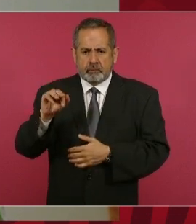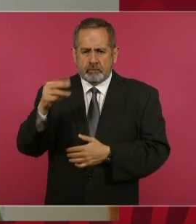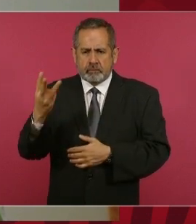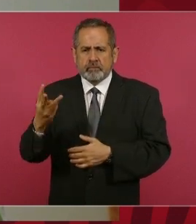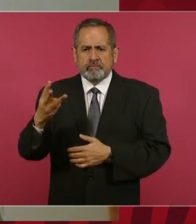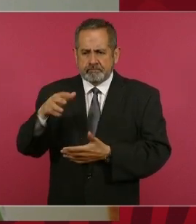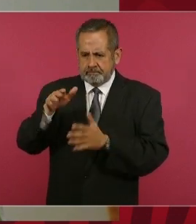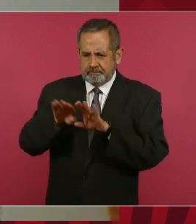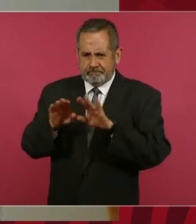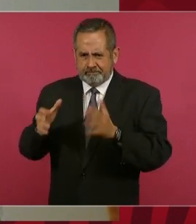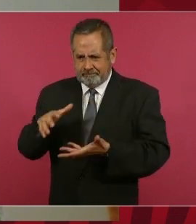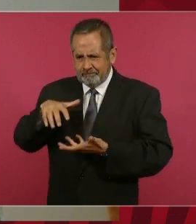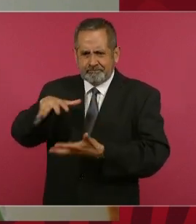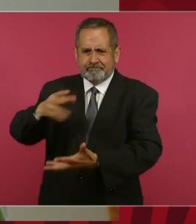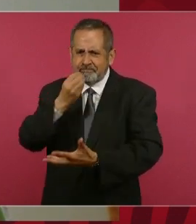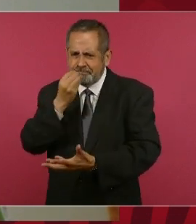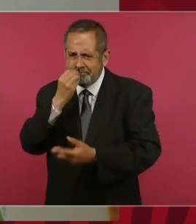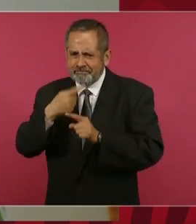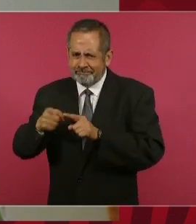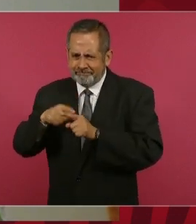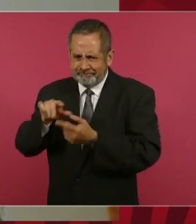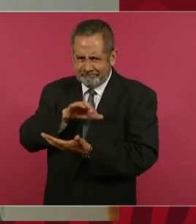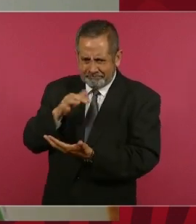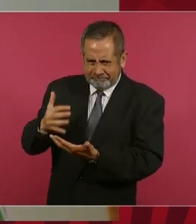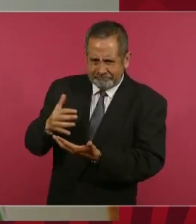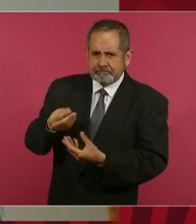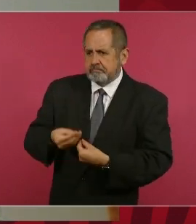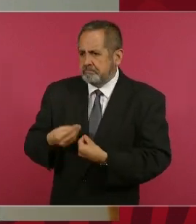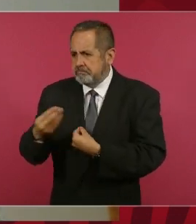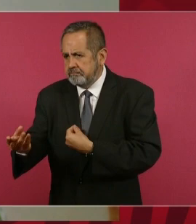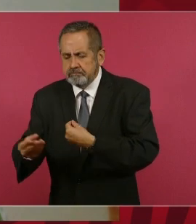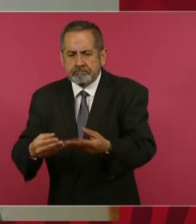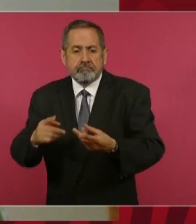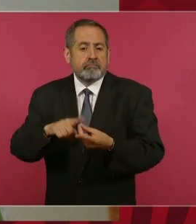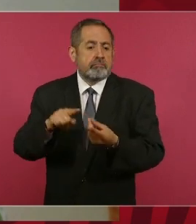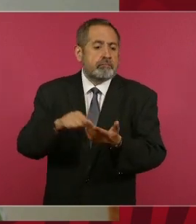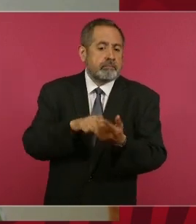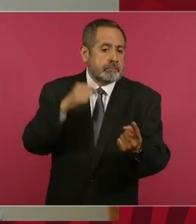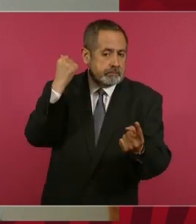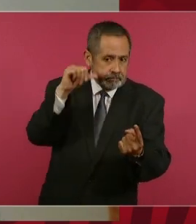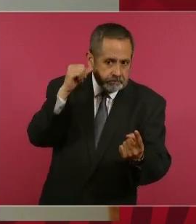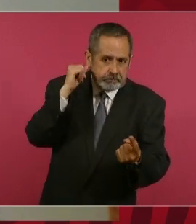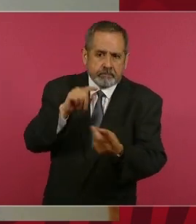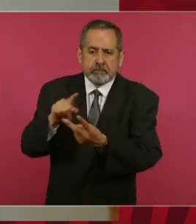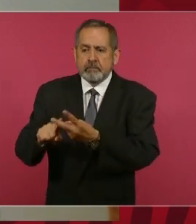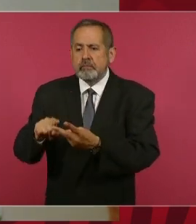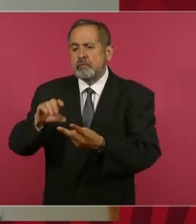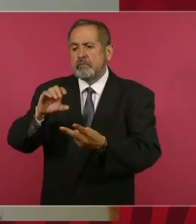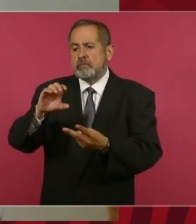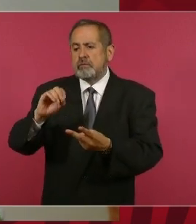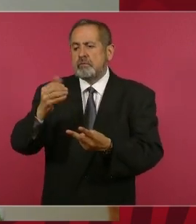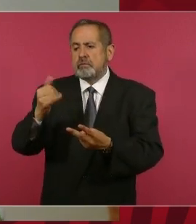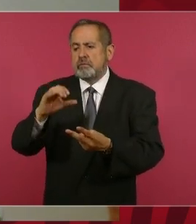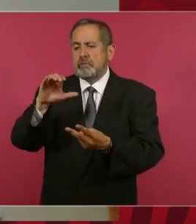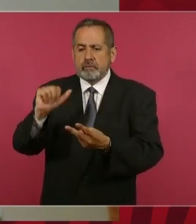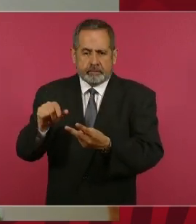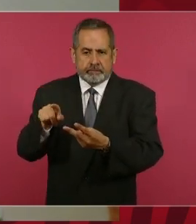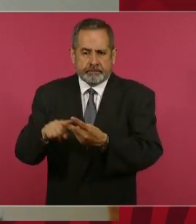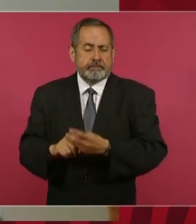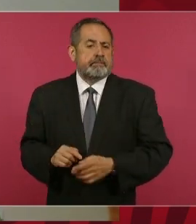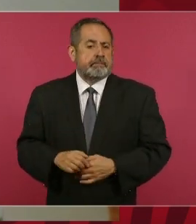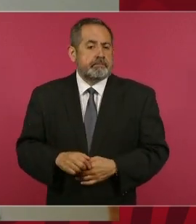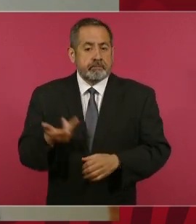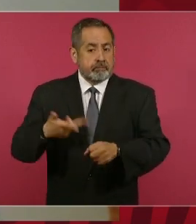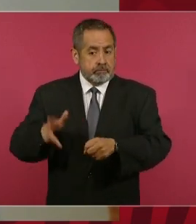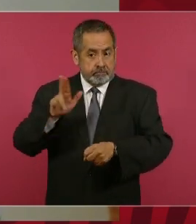33,243 despensas distribuidas en Acapulco y Coyuca. El Hospital Naval ha brindado